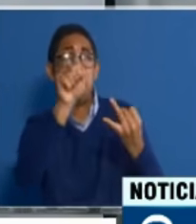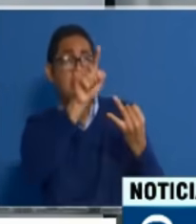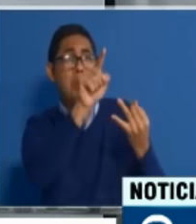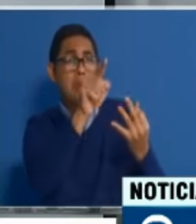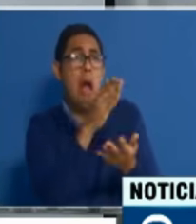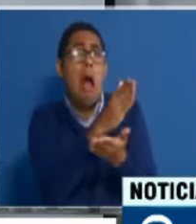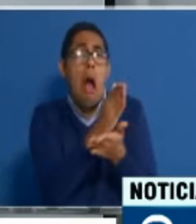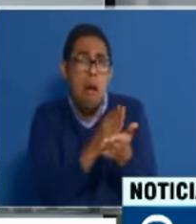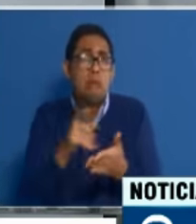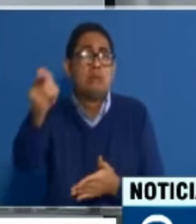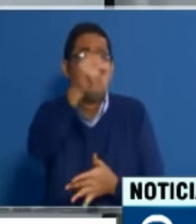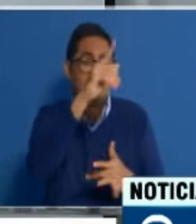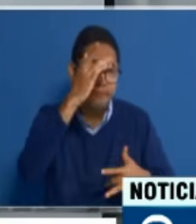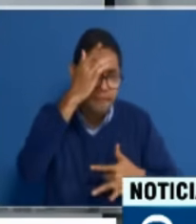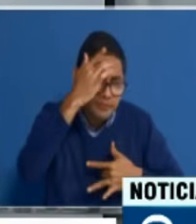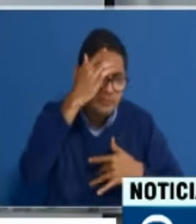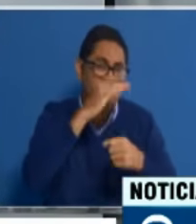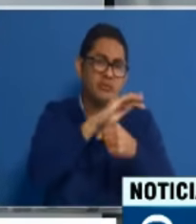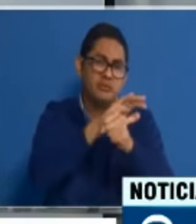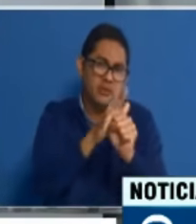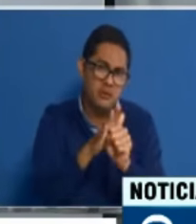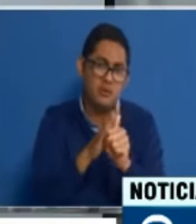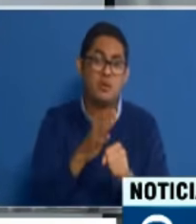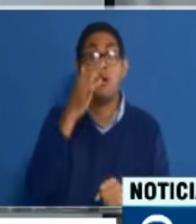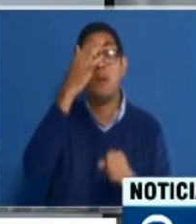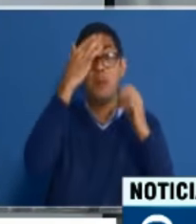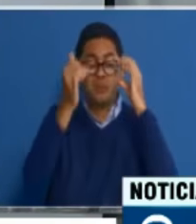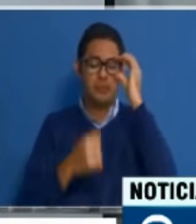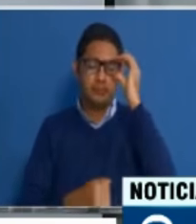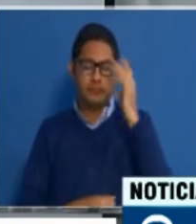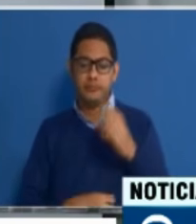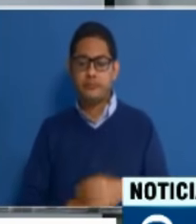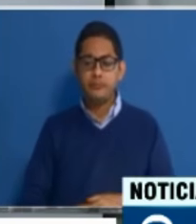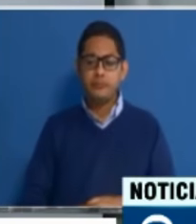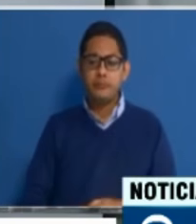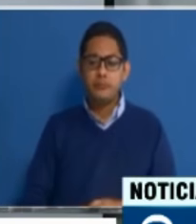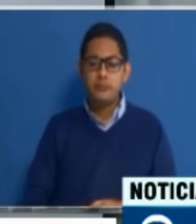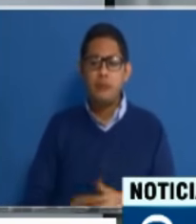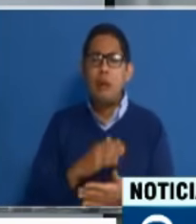que han estado trabajando en toda la comarca